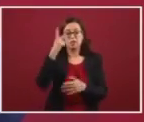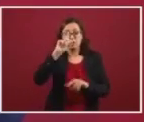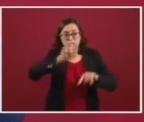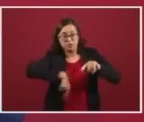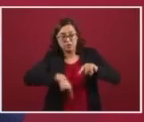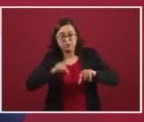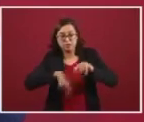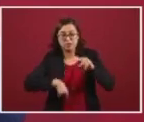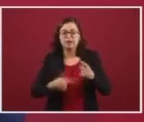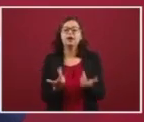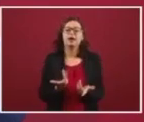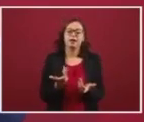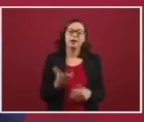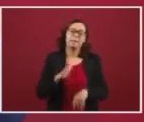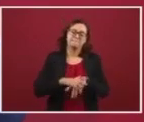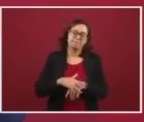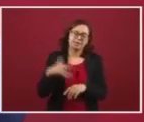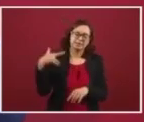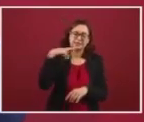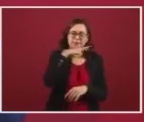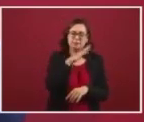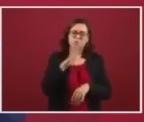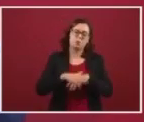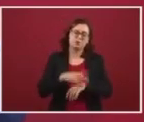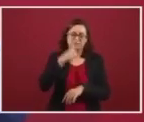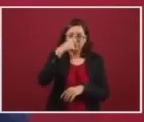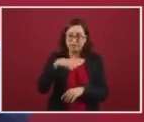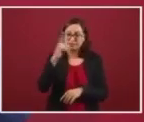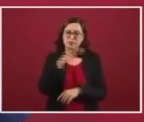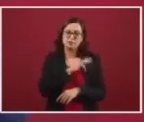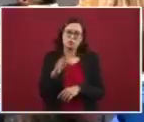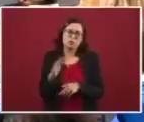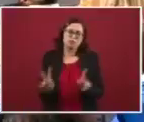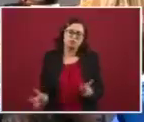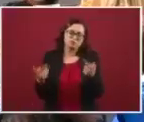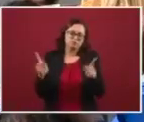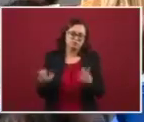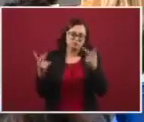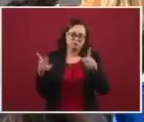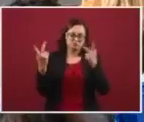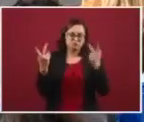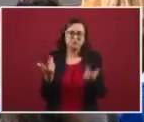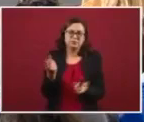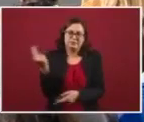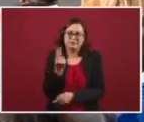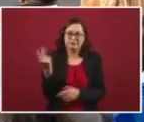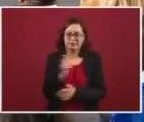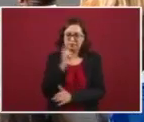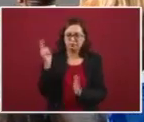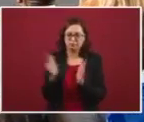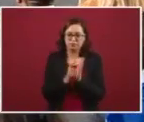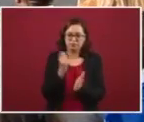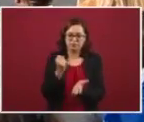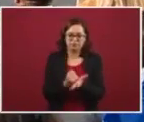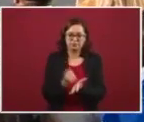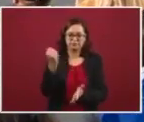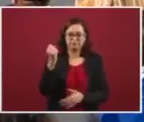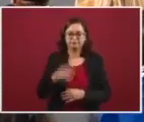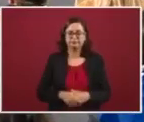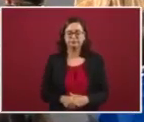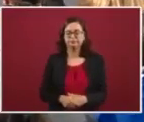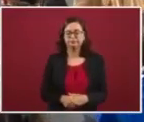nosotros va a ser más expedita y más rápida la venta de bienes asegurados y nos va a facilitar con dicha aprobación de la